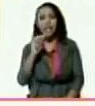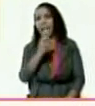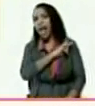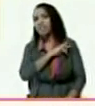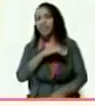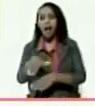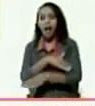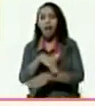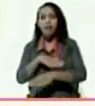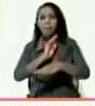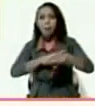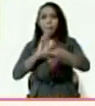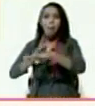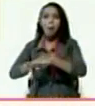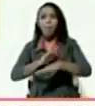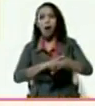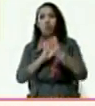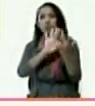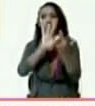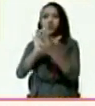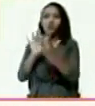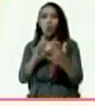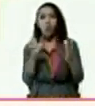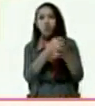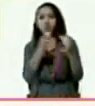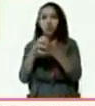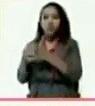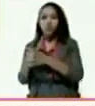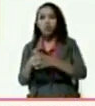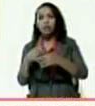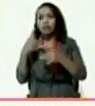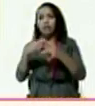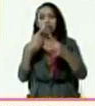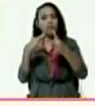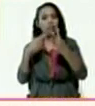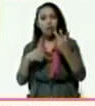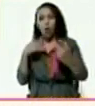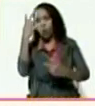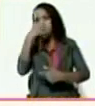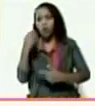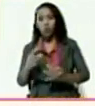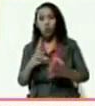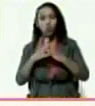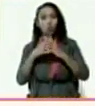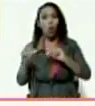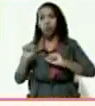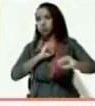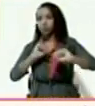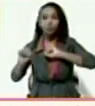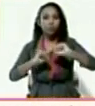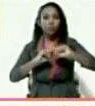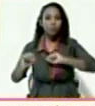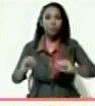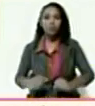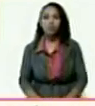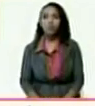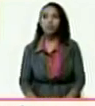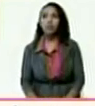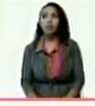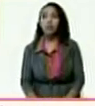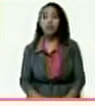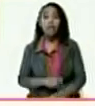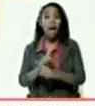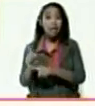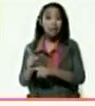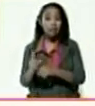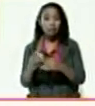calle, usted contacta, sectores, tal, trabajadores, juventud, y todo se mueve. Y así